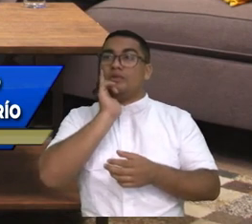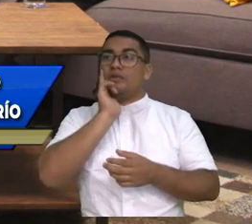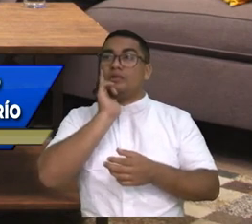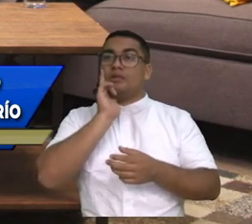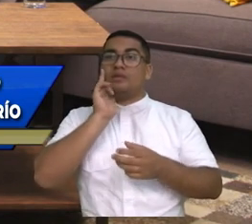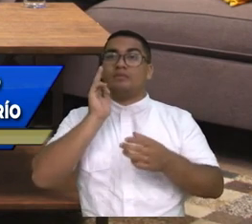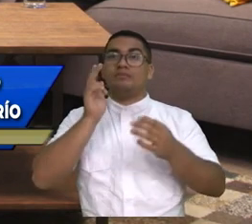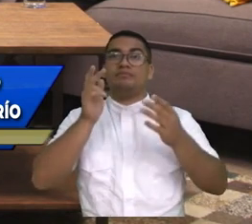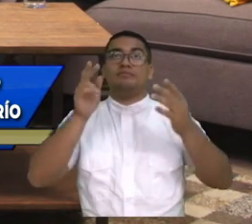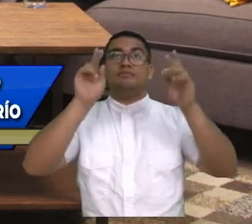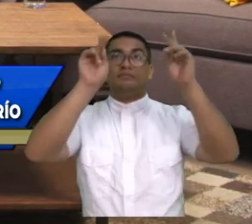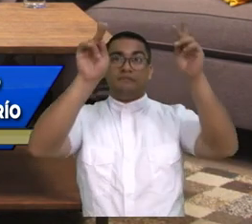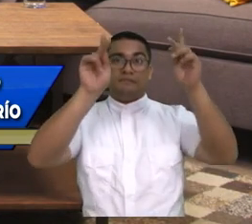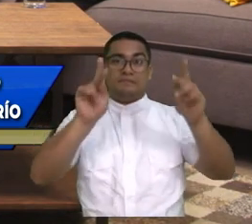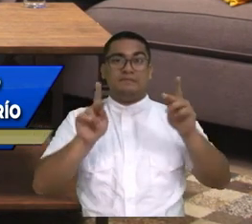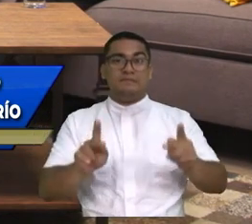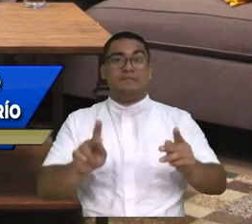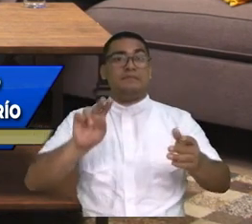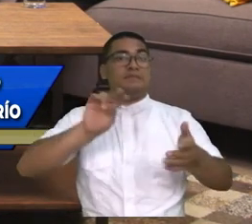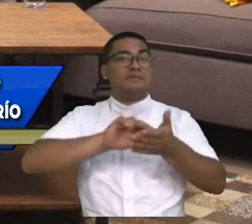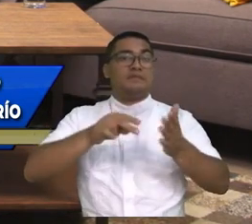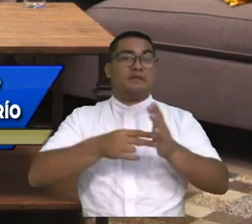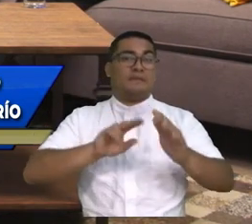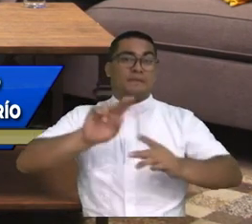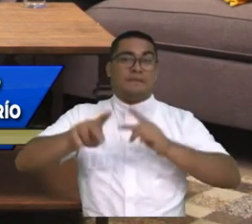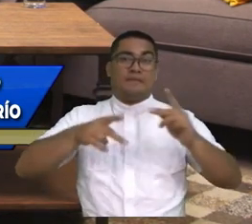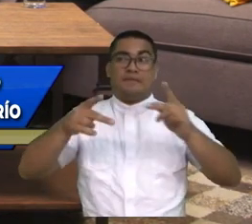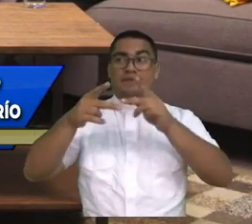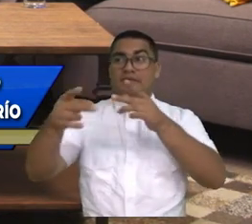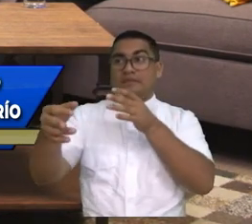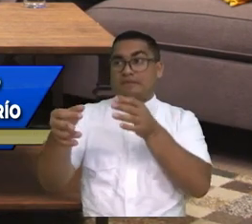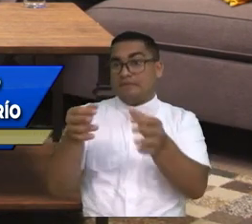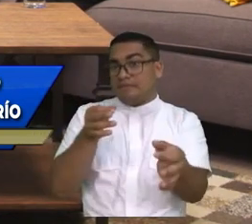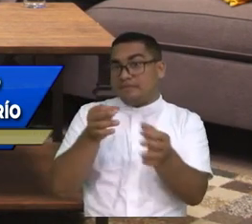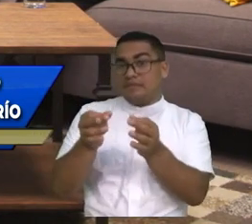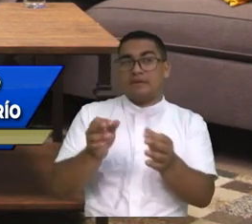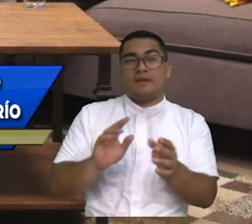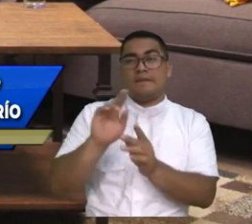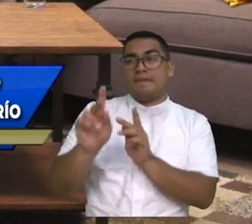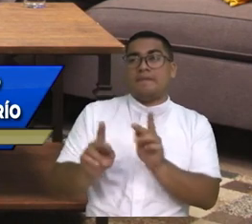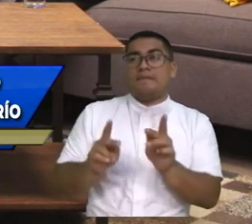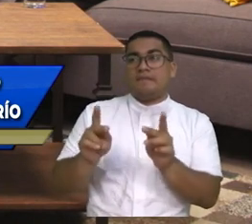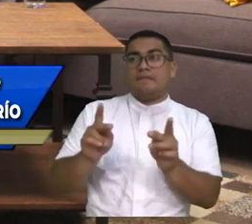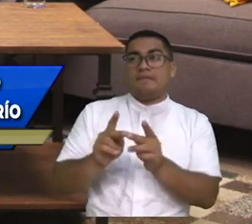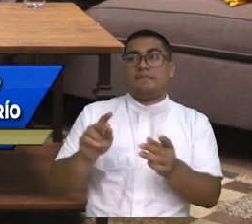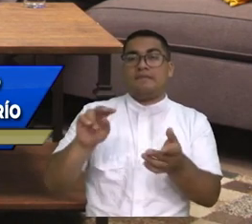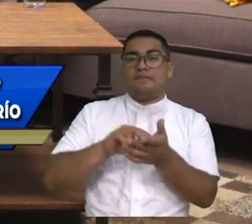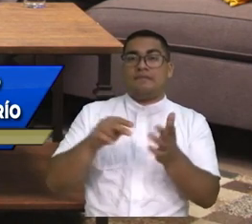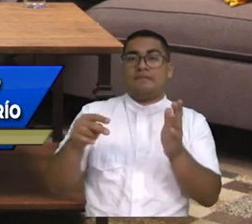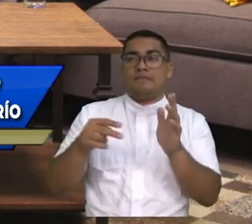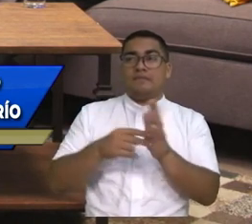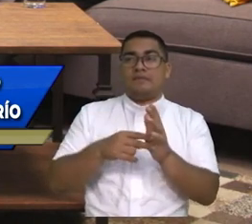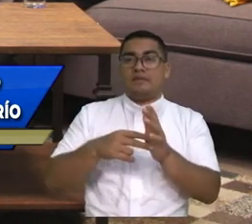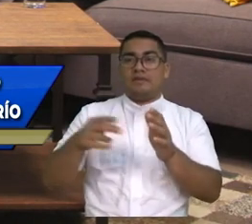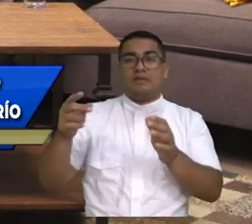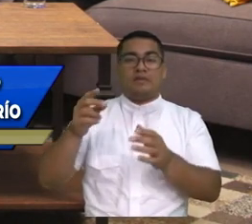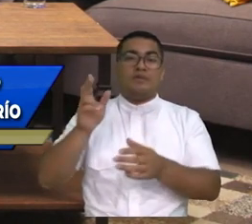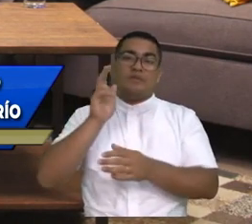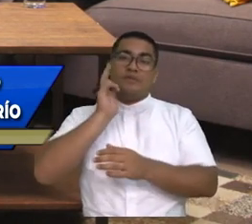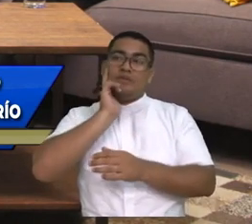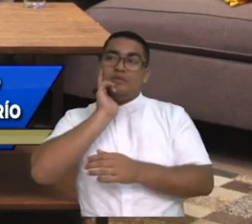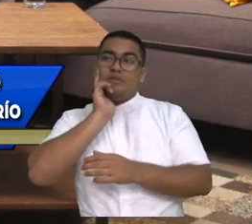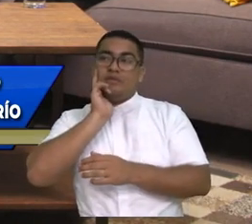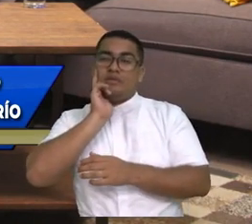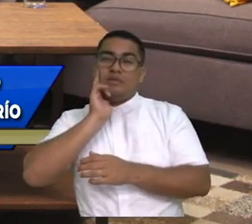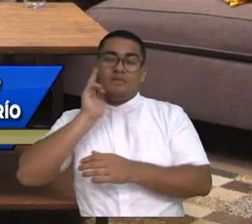el límite de lo inexplicable. O sea, no se pueden explicar ellos el numen que tenía Rubén Darío para escribir.